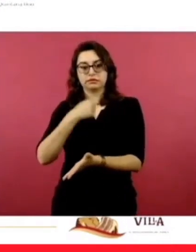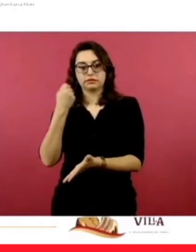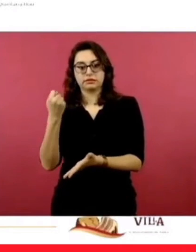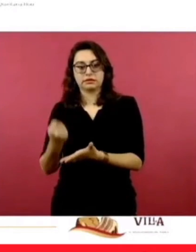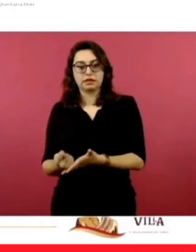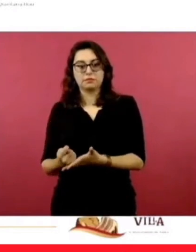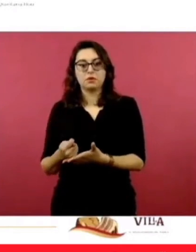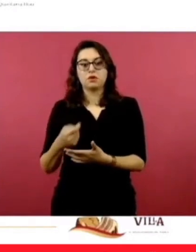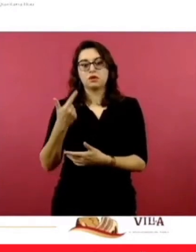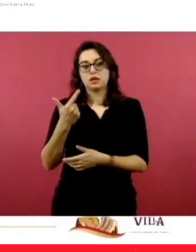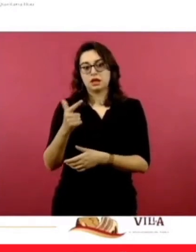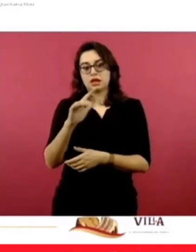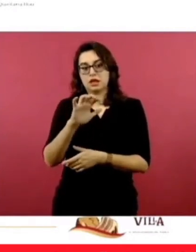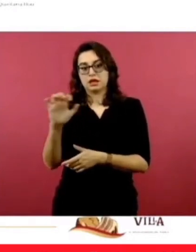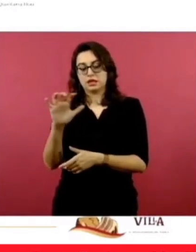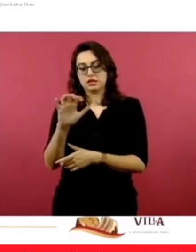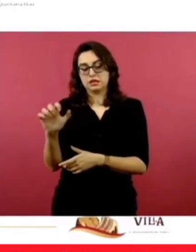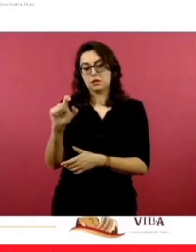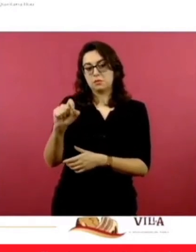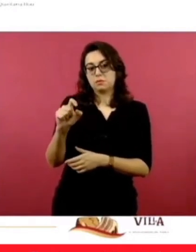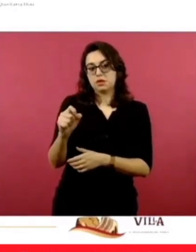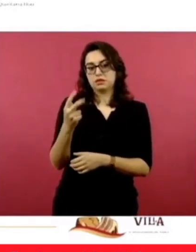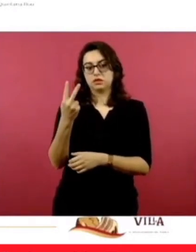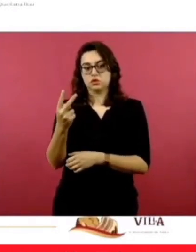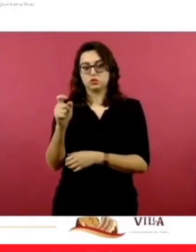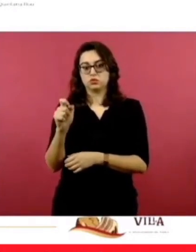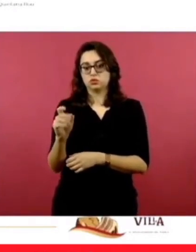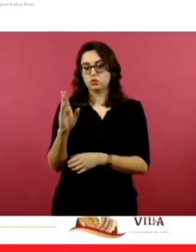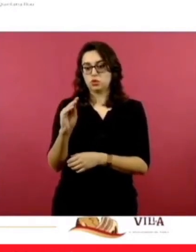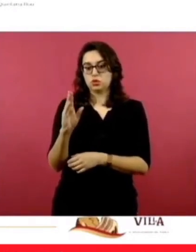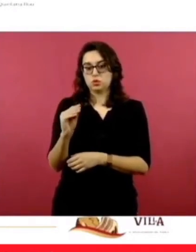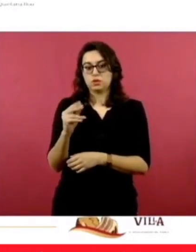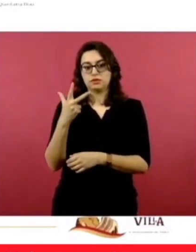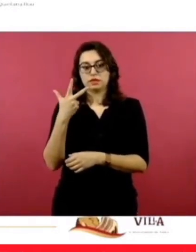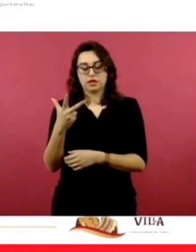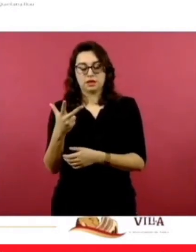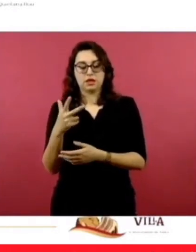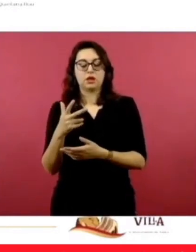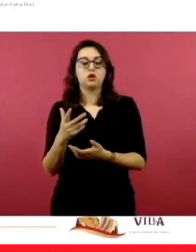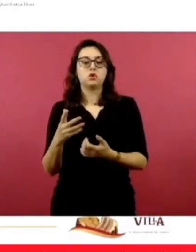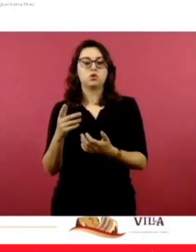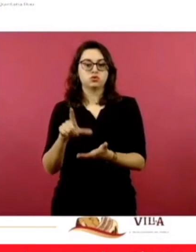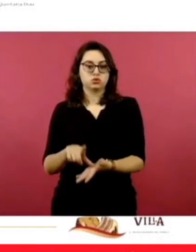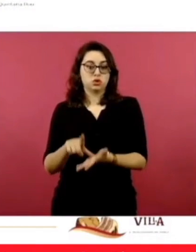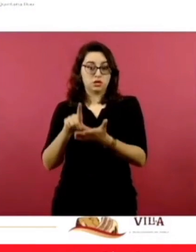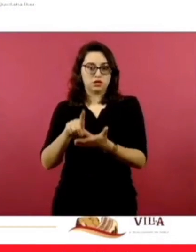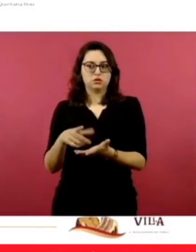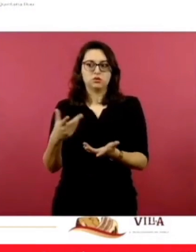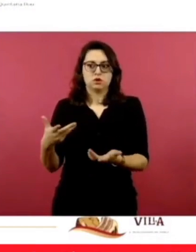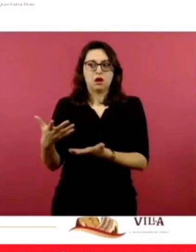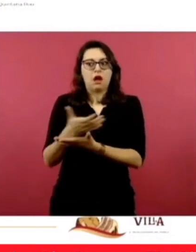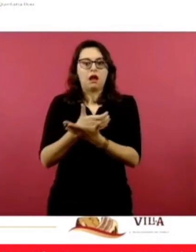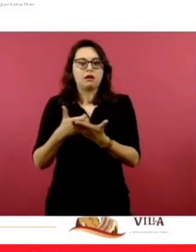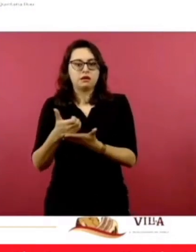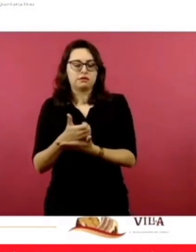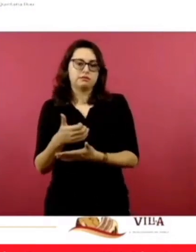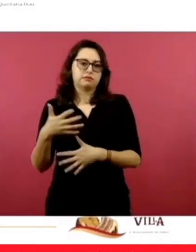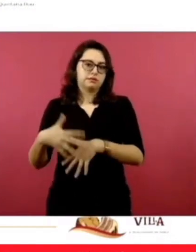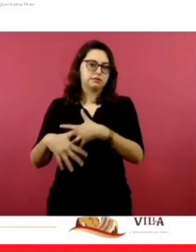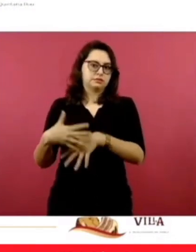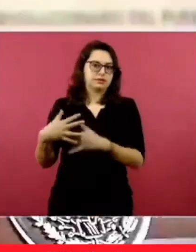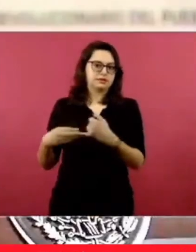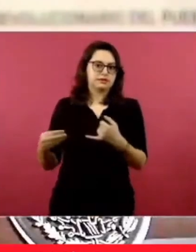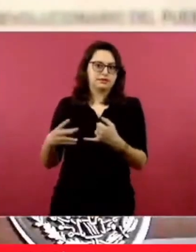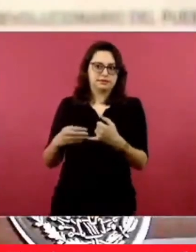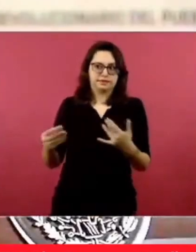franquicia G500 en Tampico, Tamaulipas, con un precio al público de 22 pesos 98 centavos el